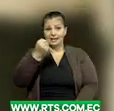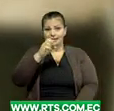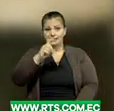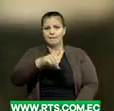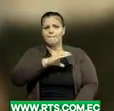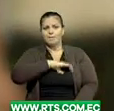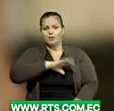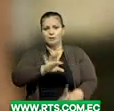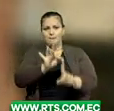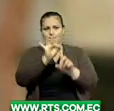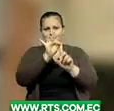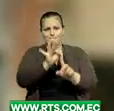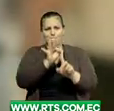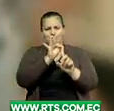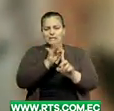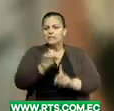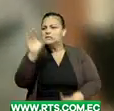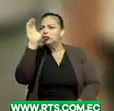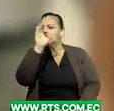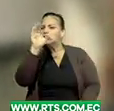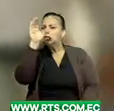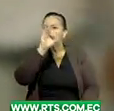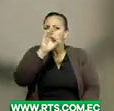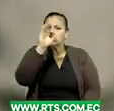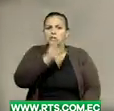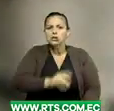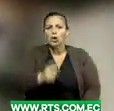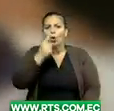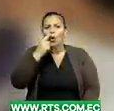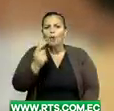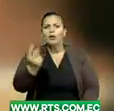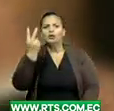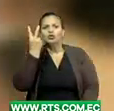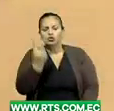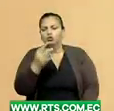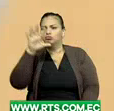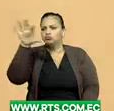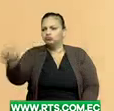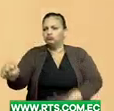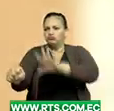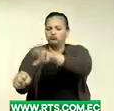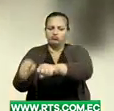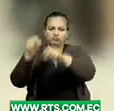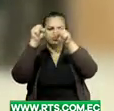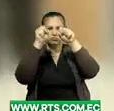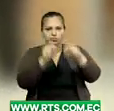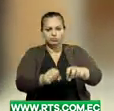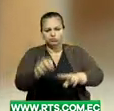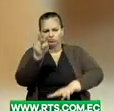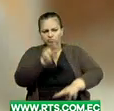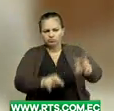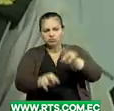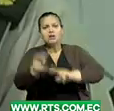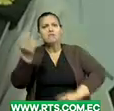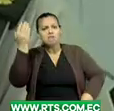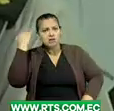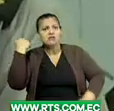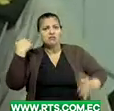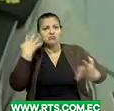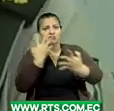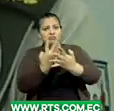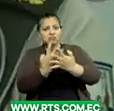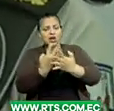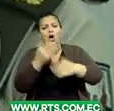sospechoso. Ambos cuentan con varios antecedentes por delitos de robo, asesinato y microtráfico. Que